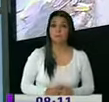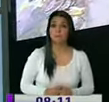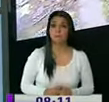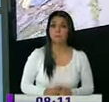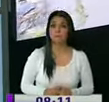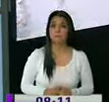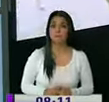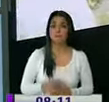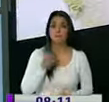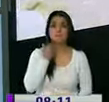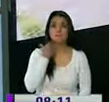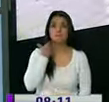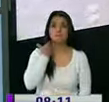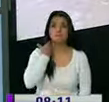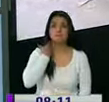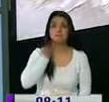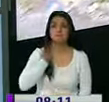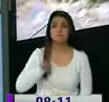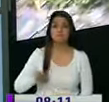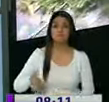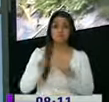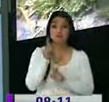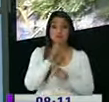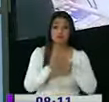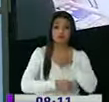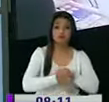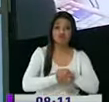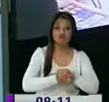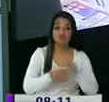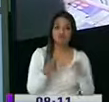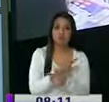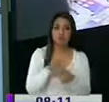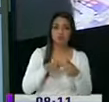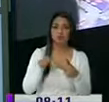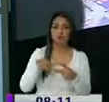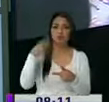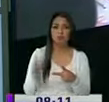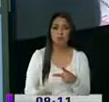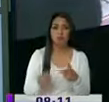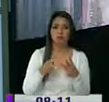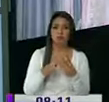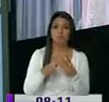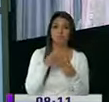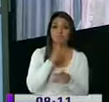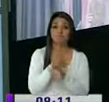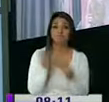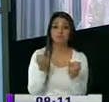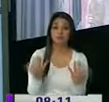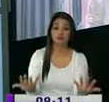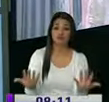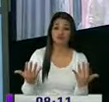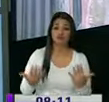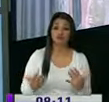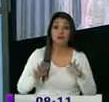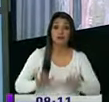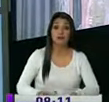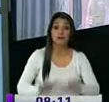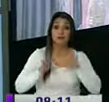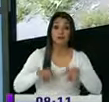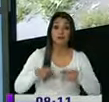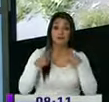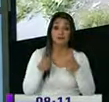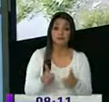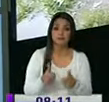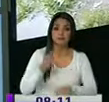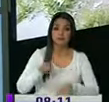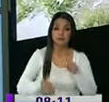¿Cuántos accidentes habrán? ¿Cuántos pillos se esconderán ahí? ¿Cuánta insalubridad se tendrá? Ese tipo de cosas de autoridades es las que a